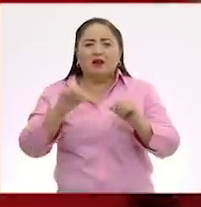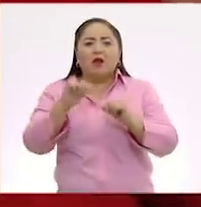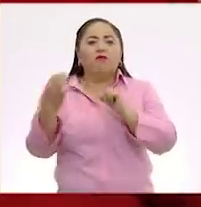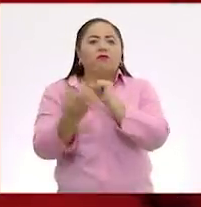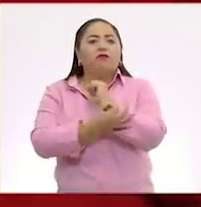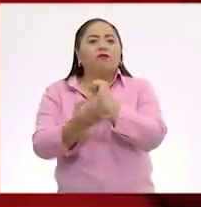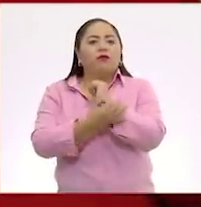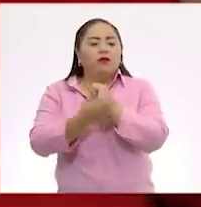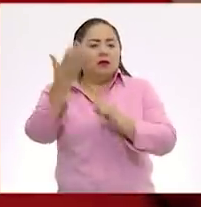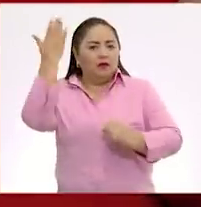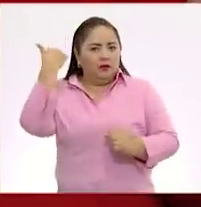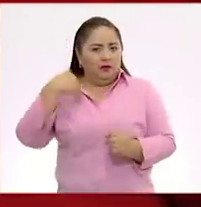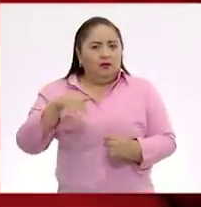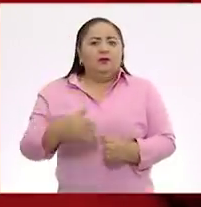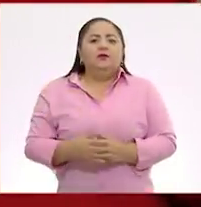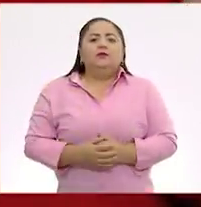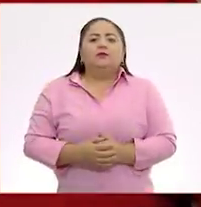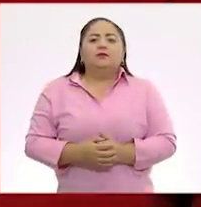metal.